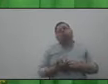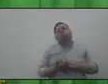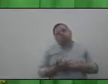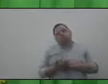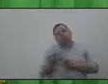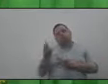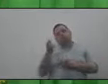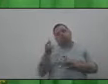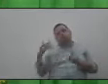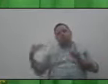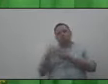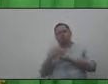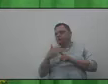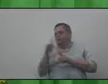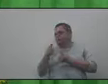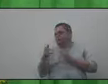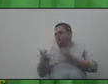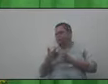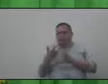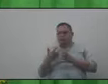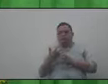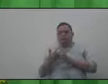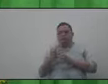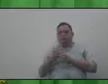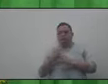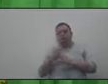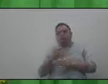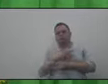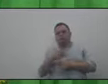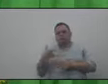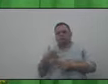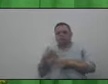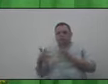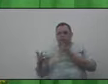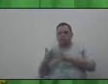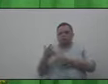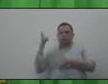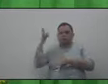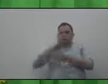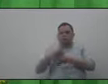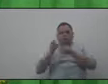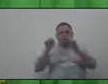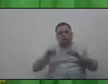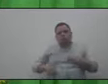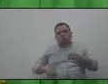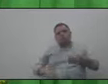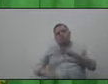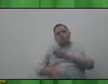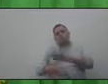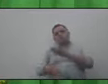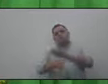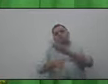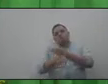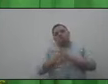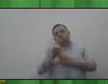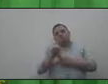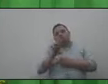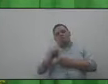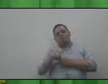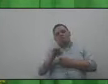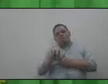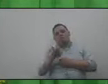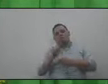la reforma del sistema de seguridad, de salud en el país, pues que nos permita continuar con nuestra EPS